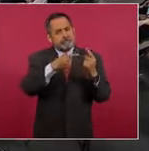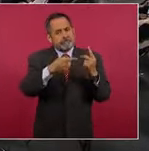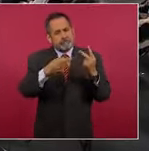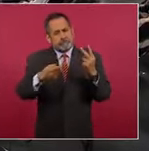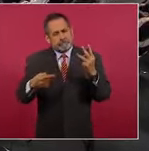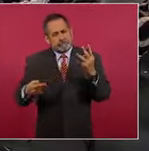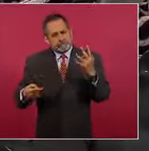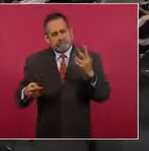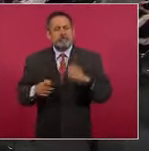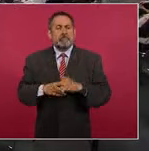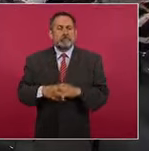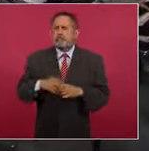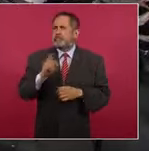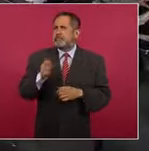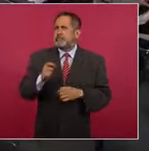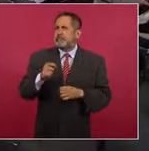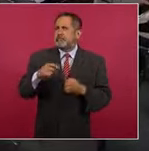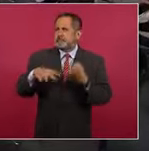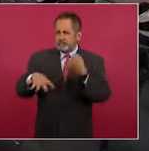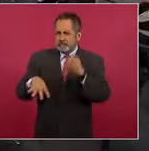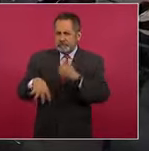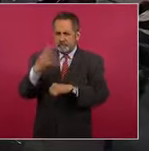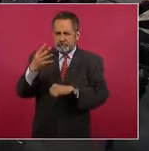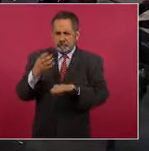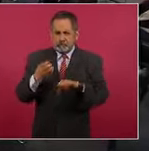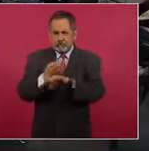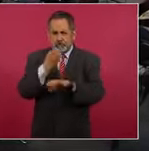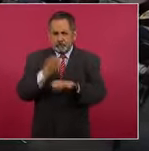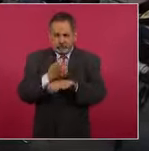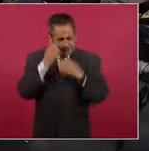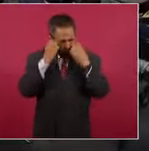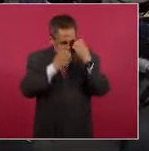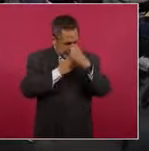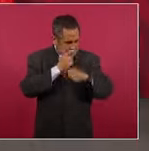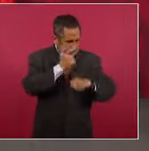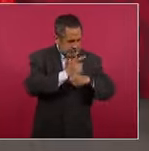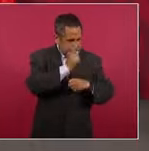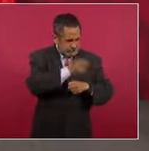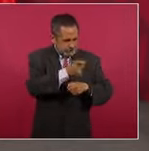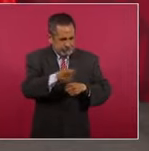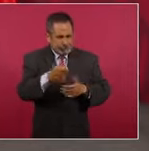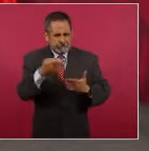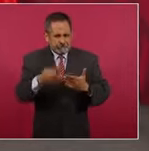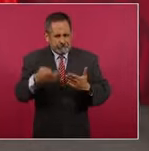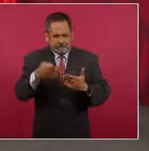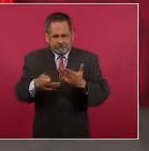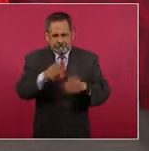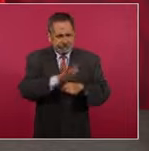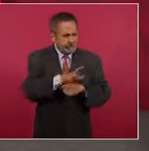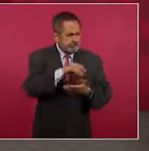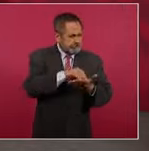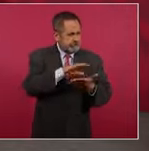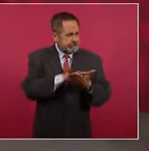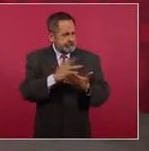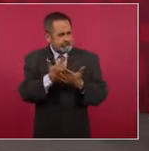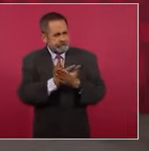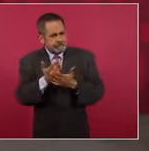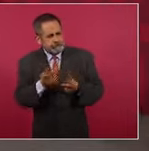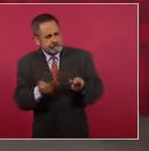Ya en 14 tenemos los diagnósticos, los censos,